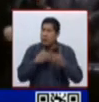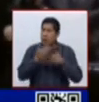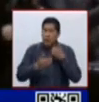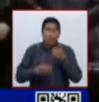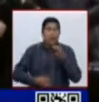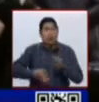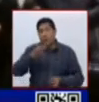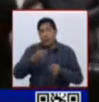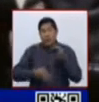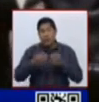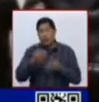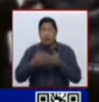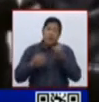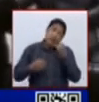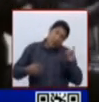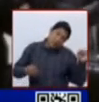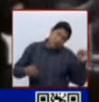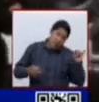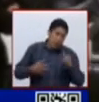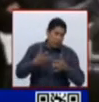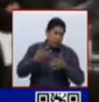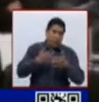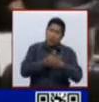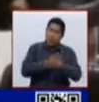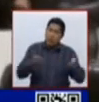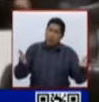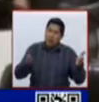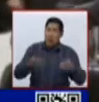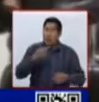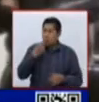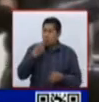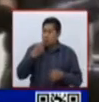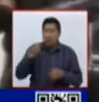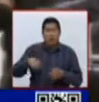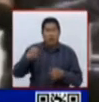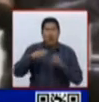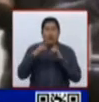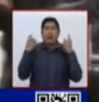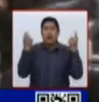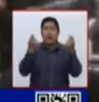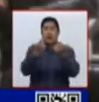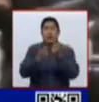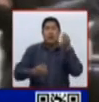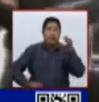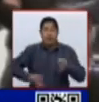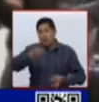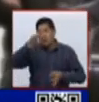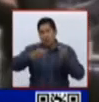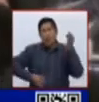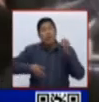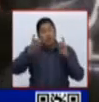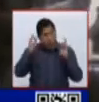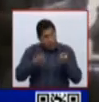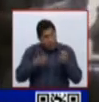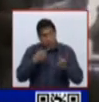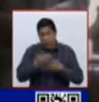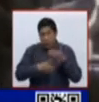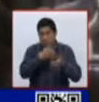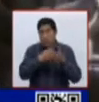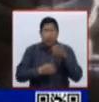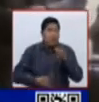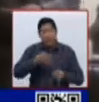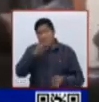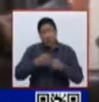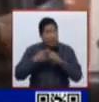juicio. Y al lado izquierdo está el salón rosado del Tribunal Departamental de Justicia. Así se está desarrollando el juicio